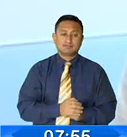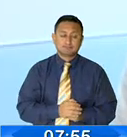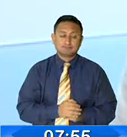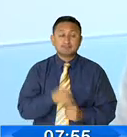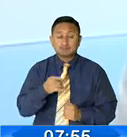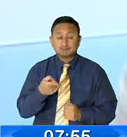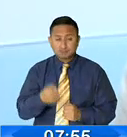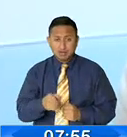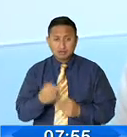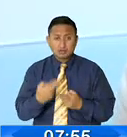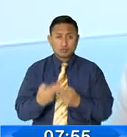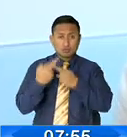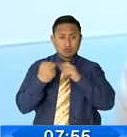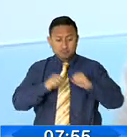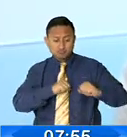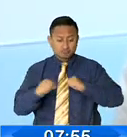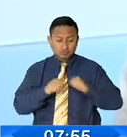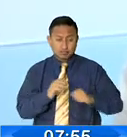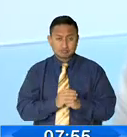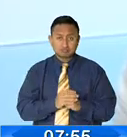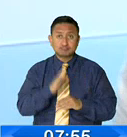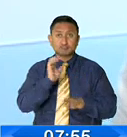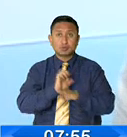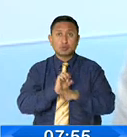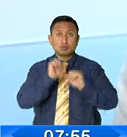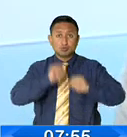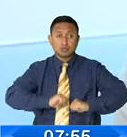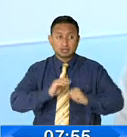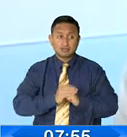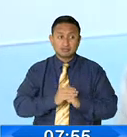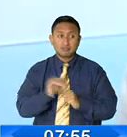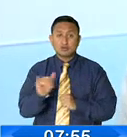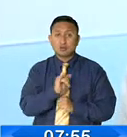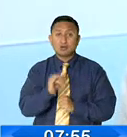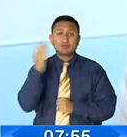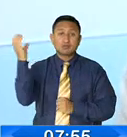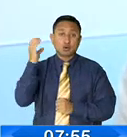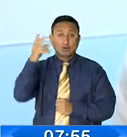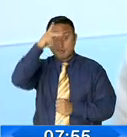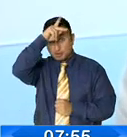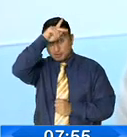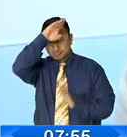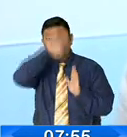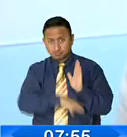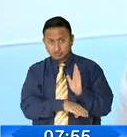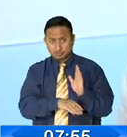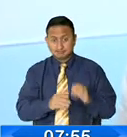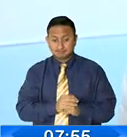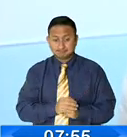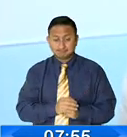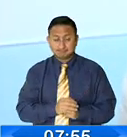tareas, el Ecuador puede llegar a niveles similares a los de Colombia y Perú. Lo importante es que